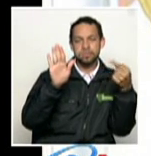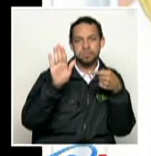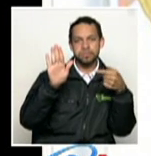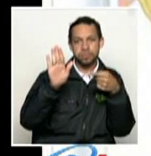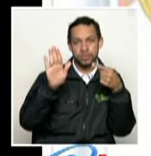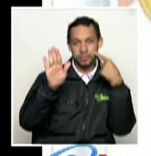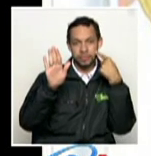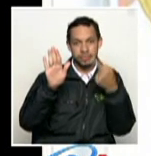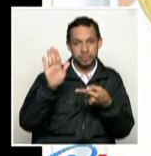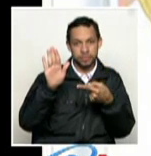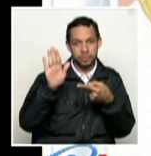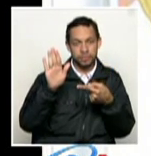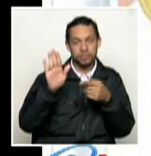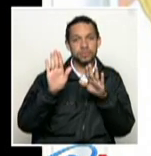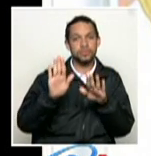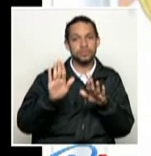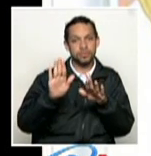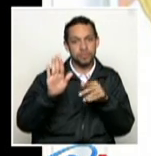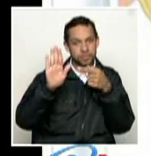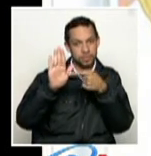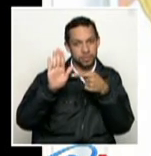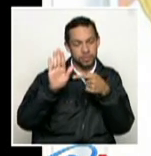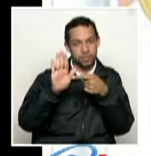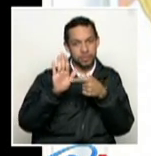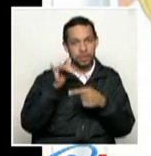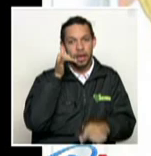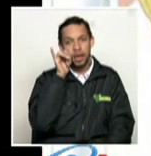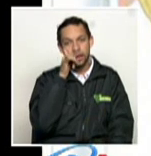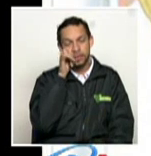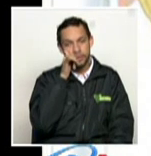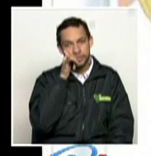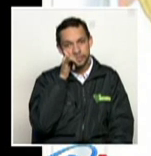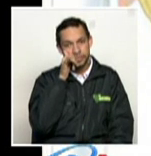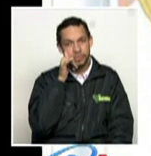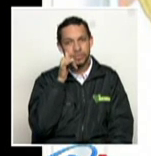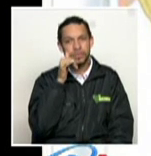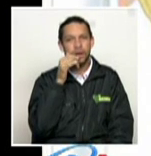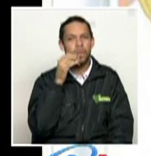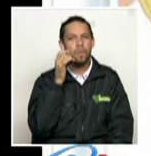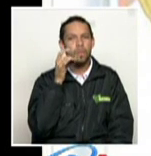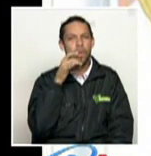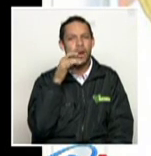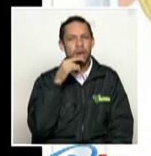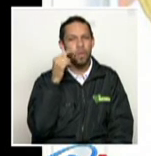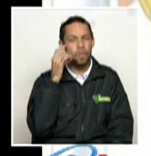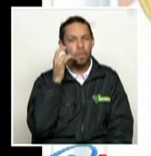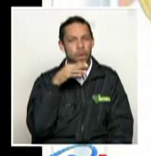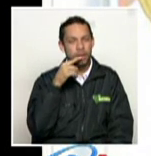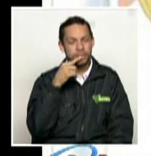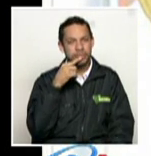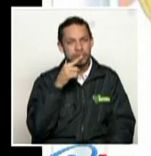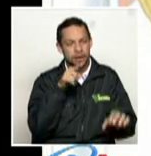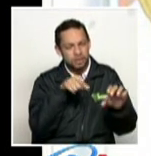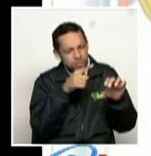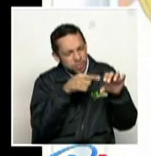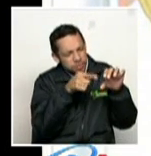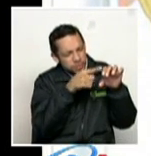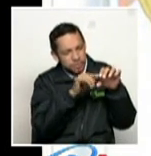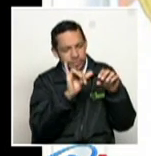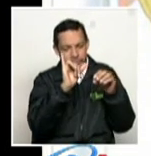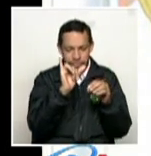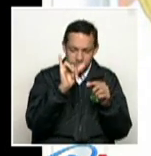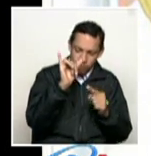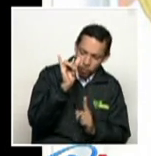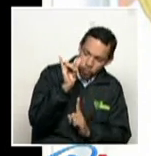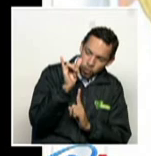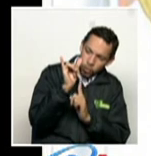Esta que ven aquí, déjenme un momentico, es la ecografía transvaginal. Eso moradito es como las ondas que están mirando los ovarios y cómo